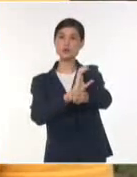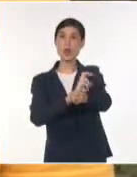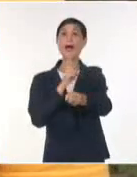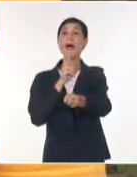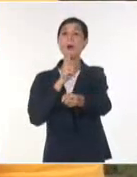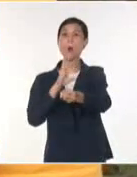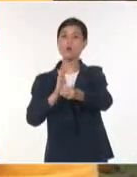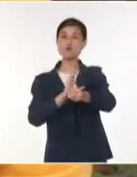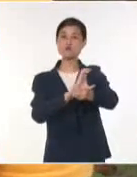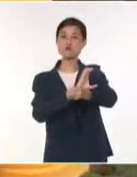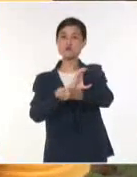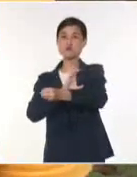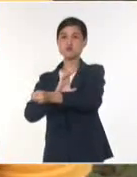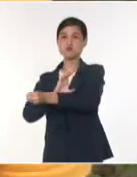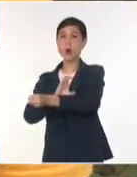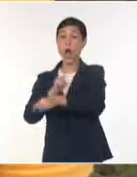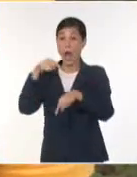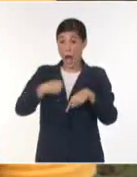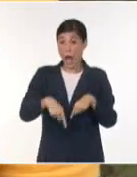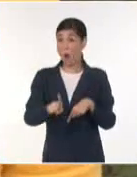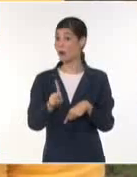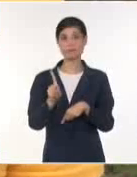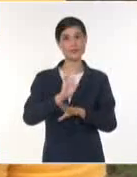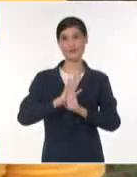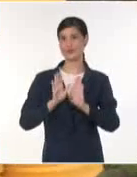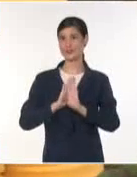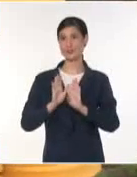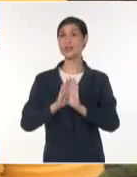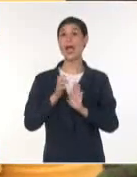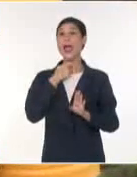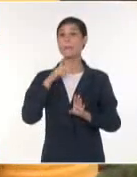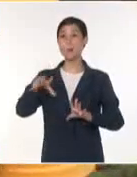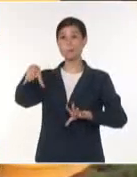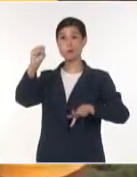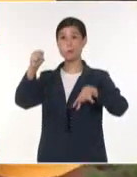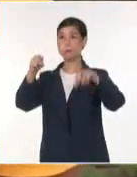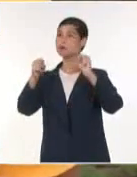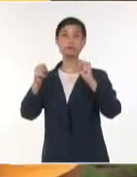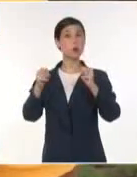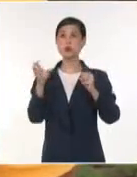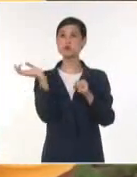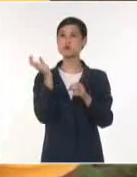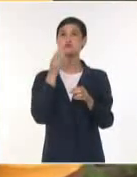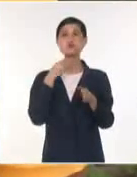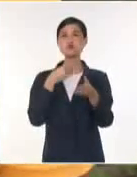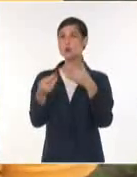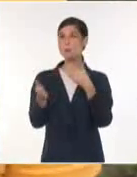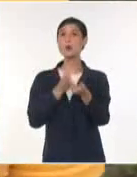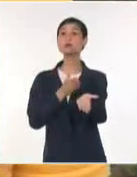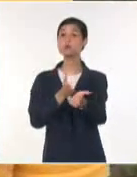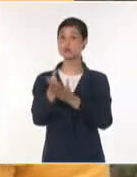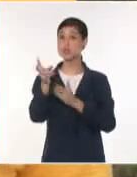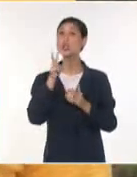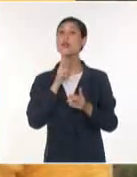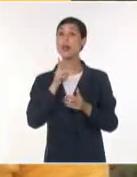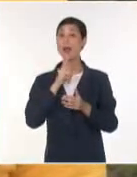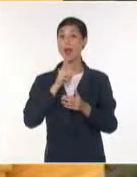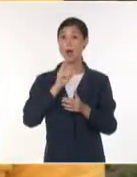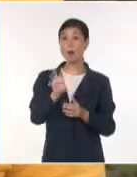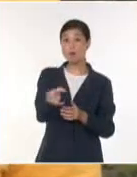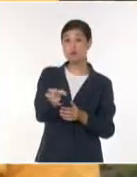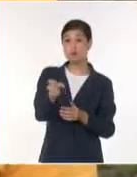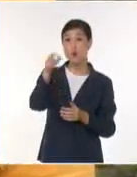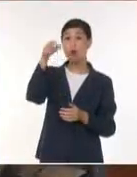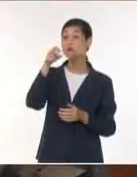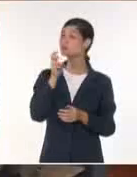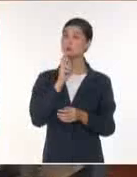tienen prácticamente el agua, haya corriente o no haya corriente en el municipio, los habitantes cuentan con ese preciado líquido en